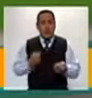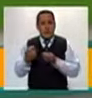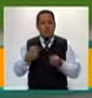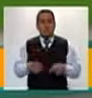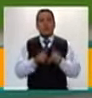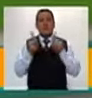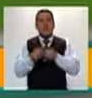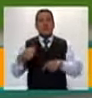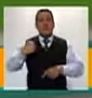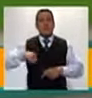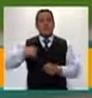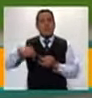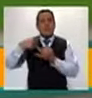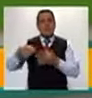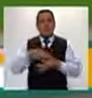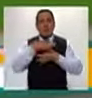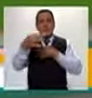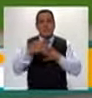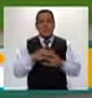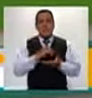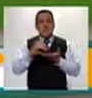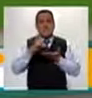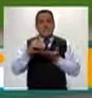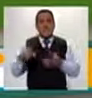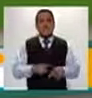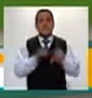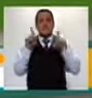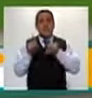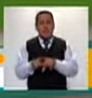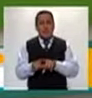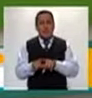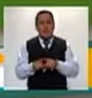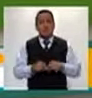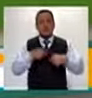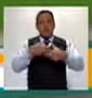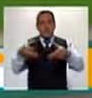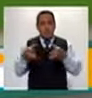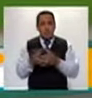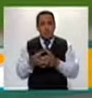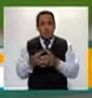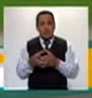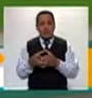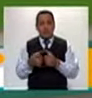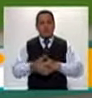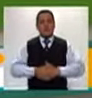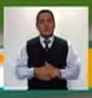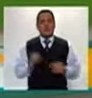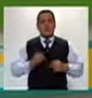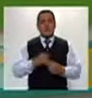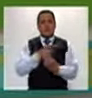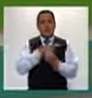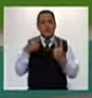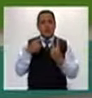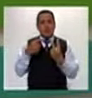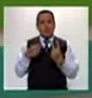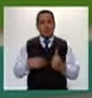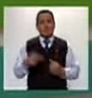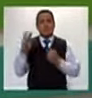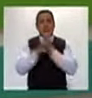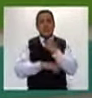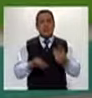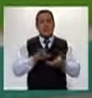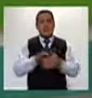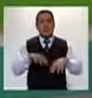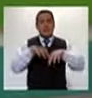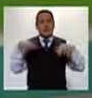las municipalidades provinciales y distritales además de un equipo binacional que están